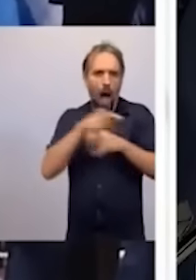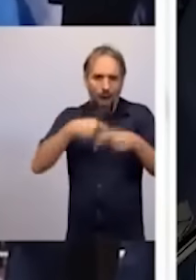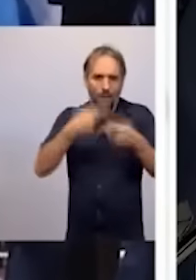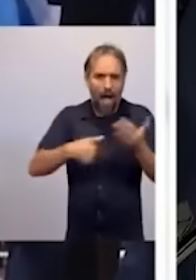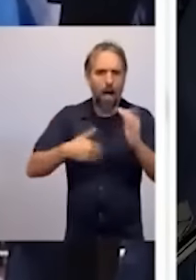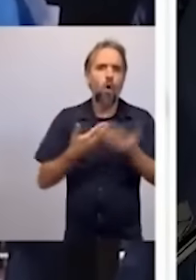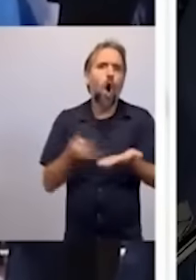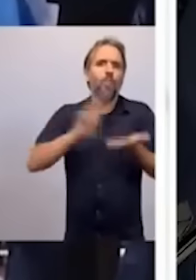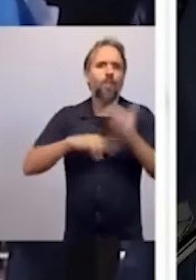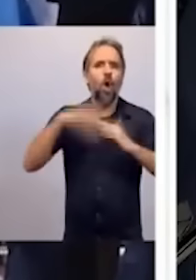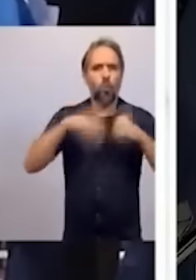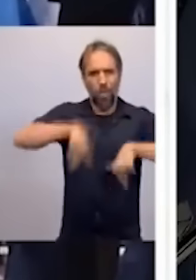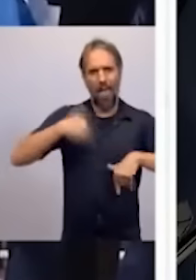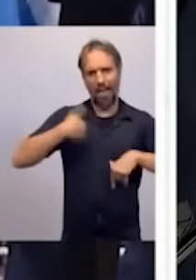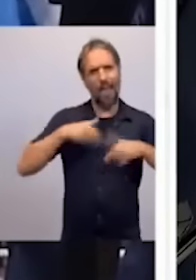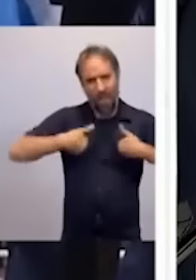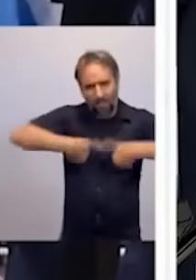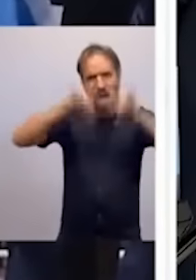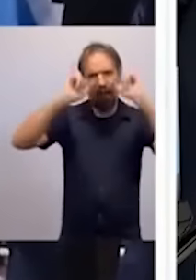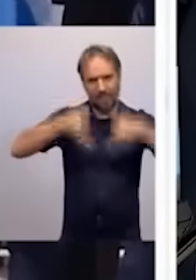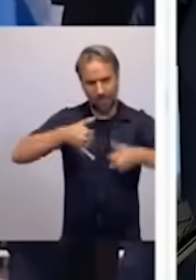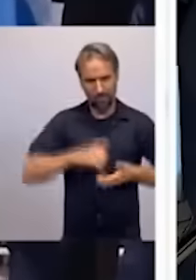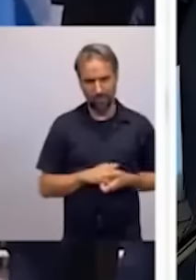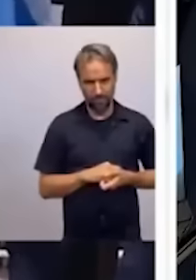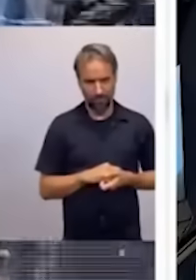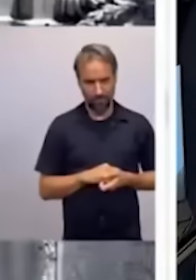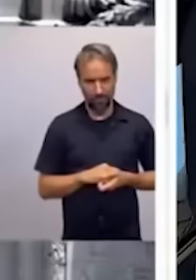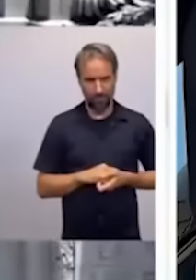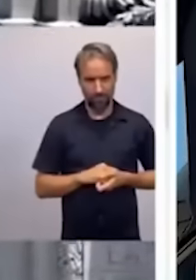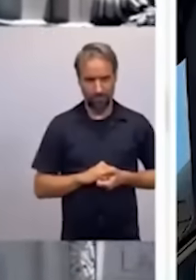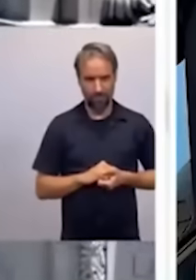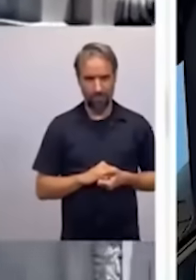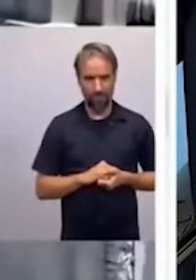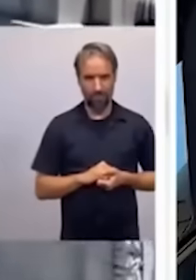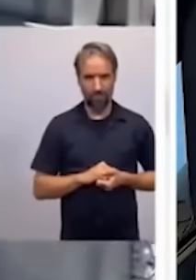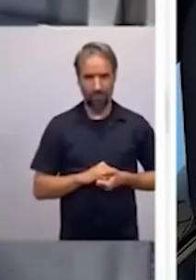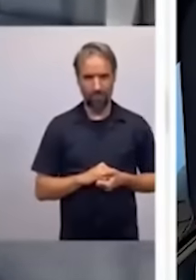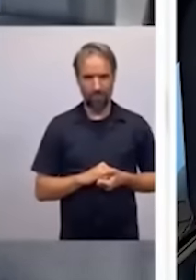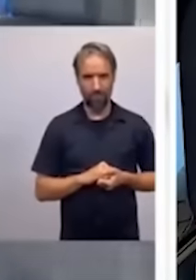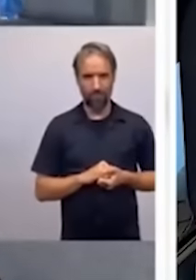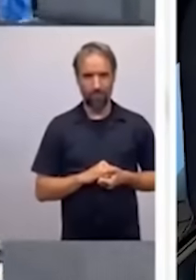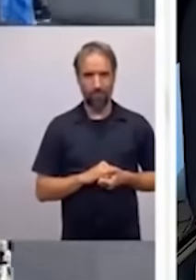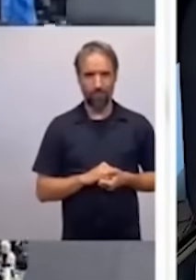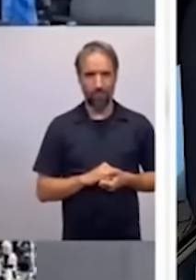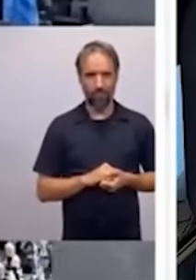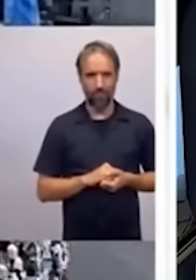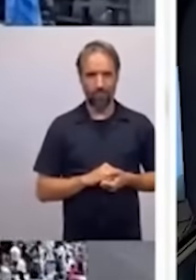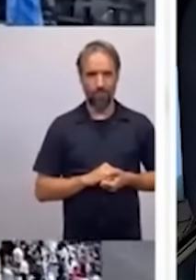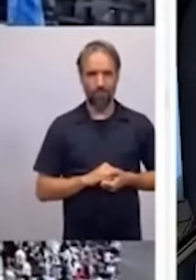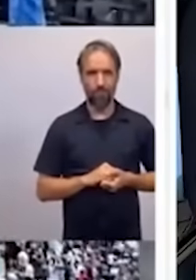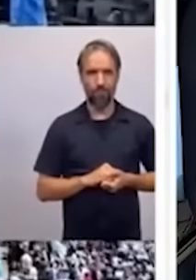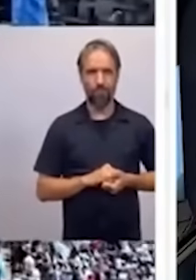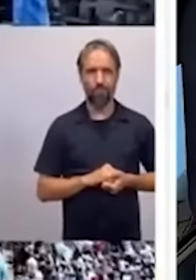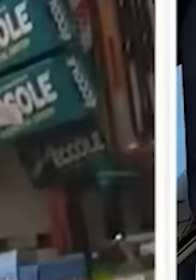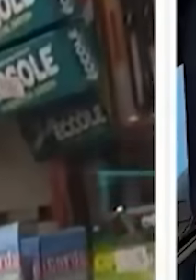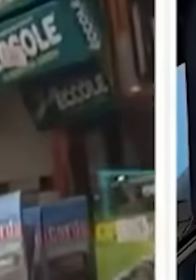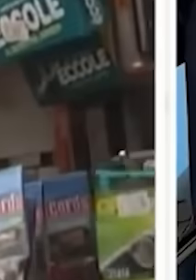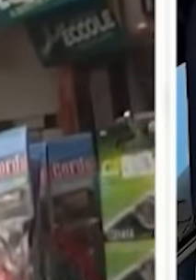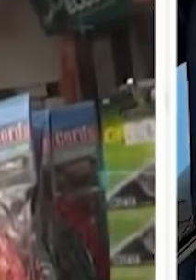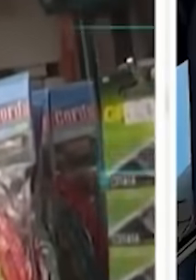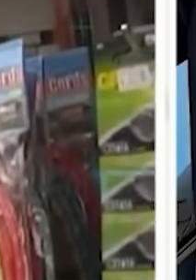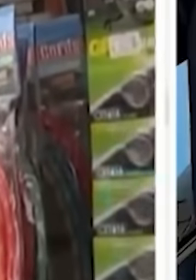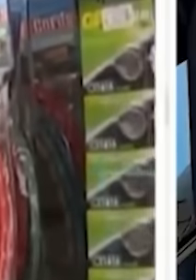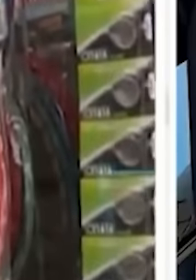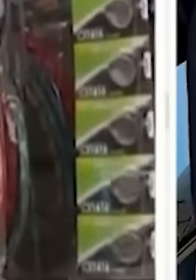juego y este que lamentablemente va a habber mucho sufrimiento después eso De cuánto si explota si no explota no tengo la